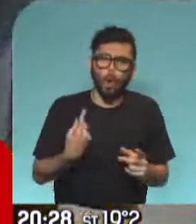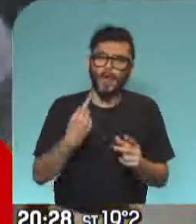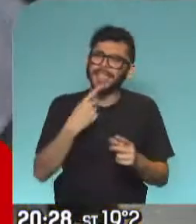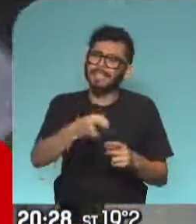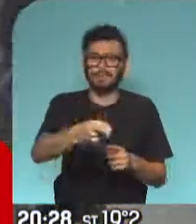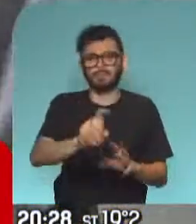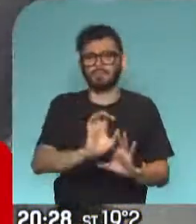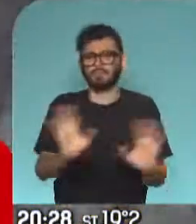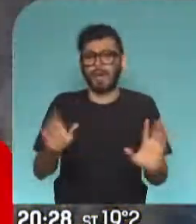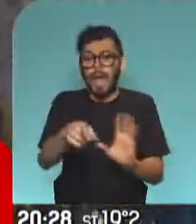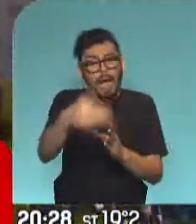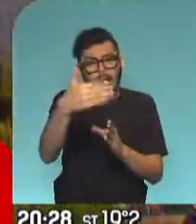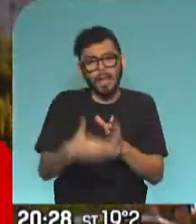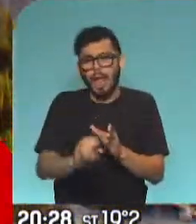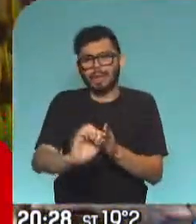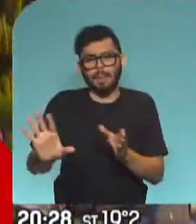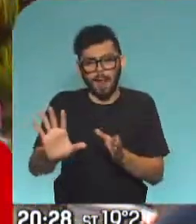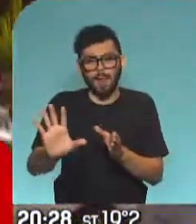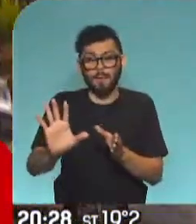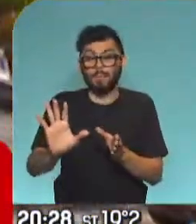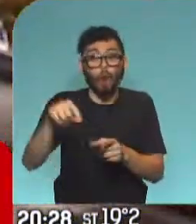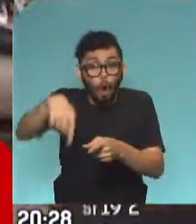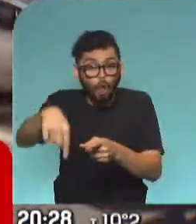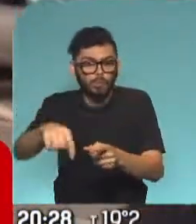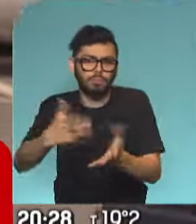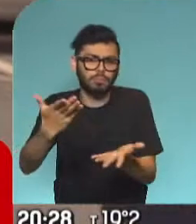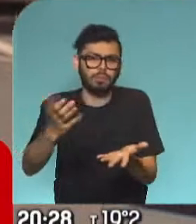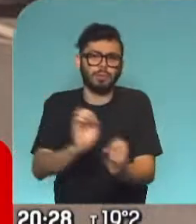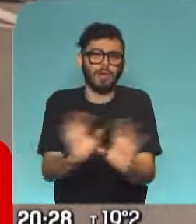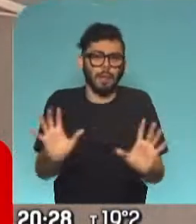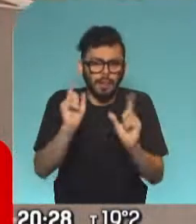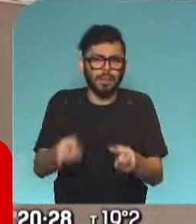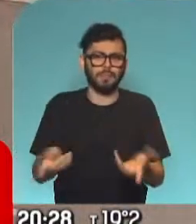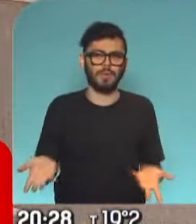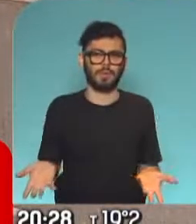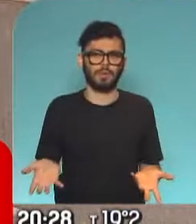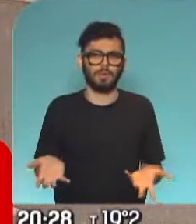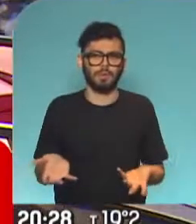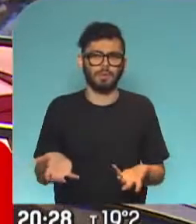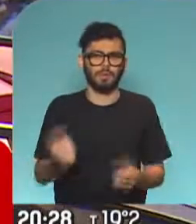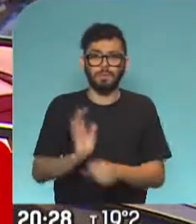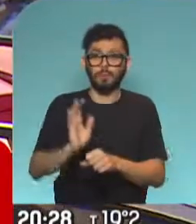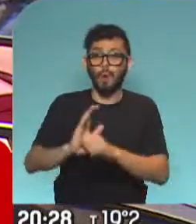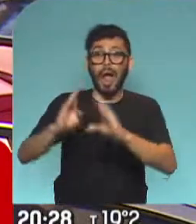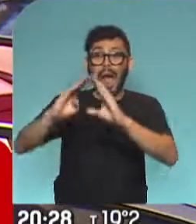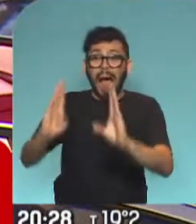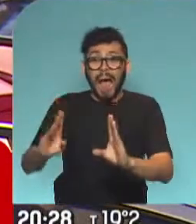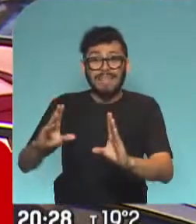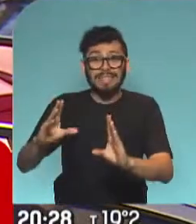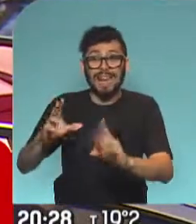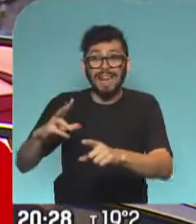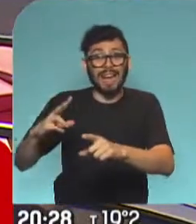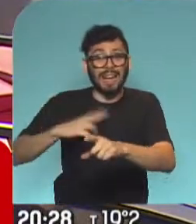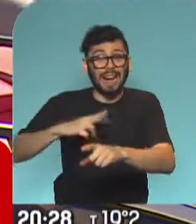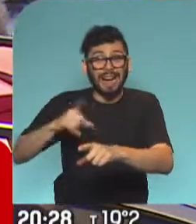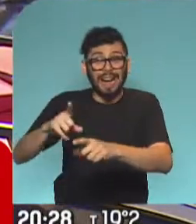se había llegado un límite si lo que también es un límite no se puede incentivar el scratch en los domicilios personales de los funcionarios